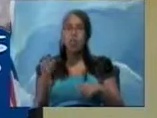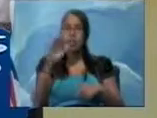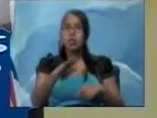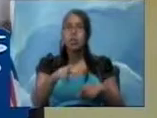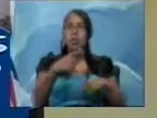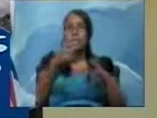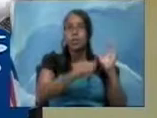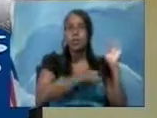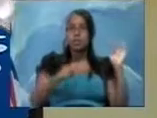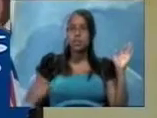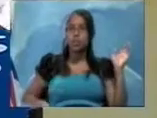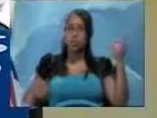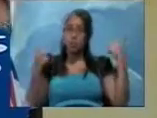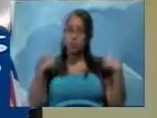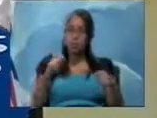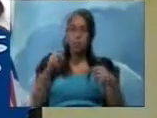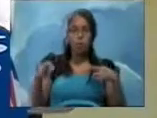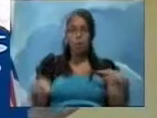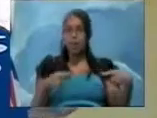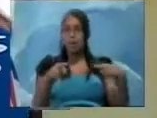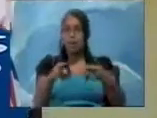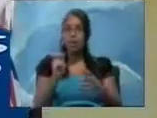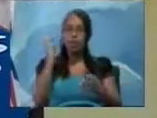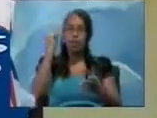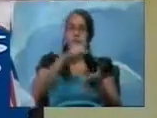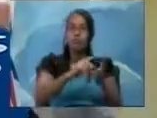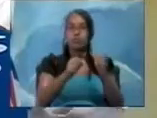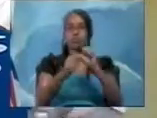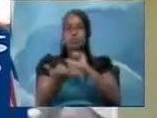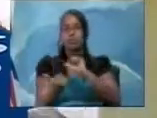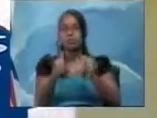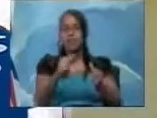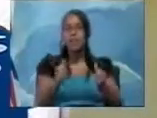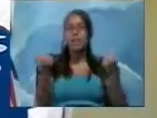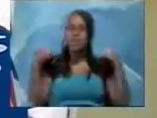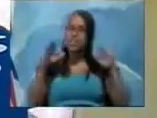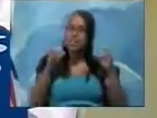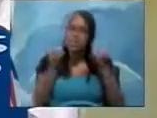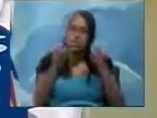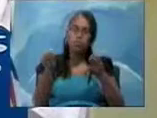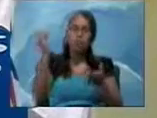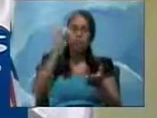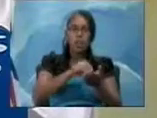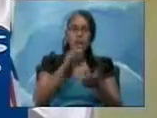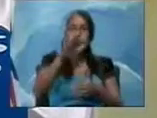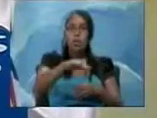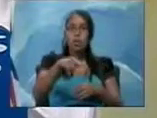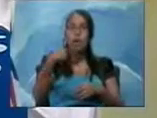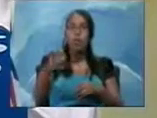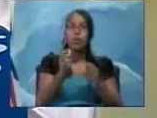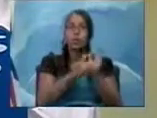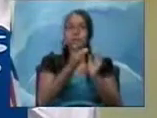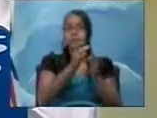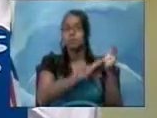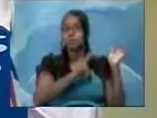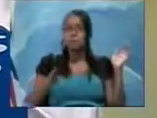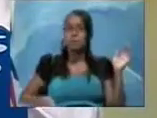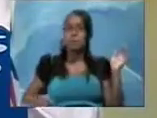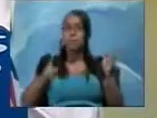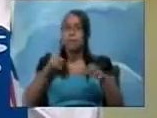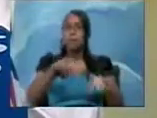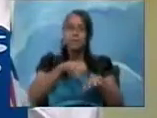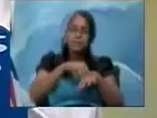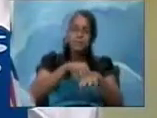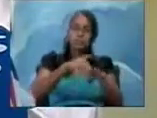eh pasaba por el río Jordán y fue bautizado quizás muchos de ellos estuvieron cuando Jesucristo fue llevado